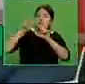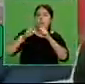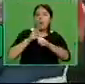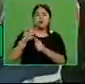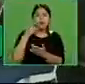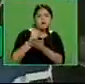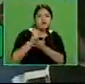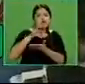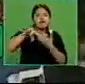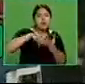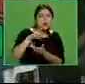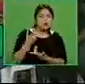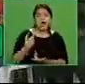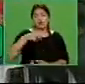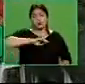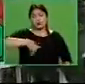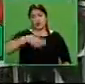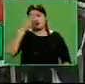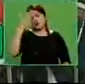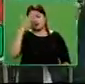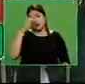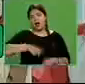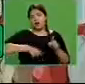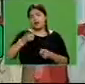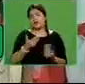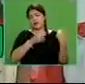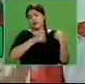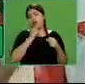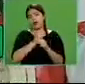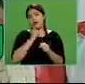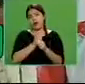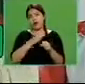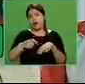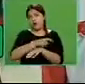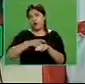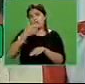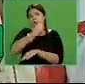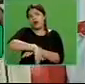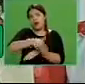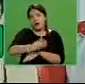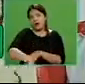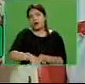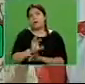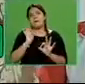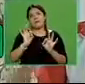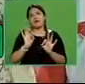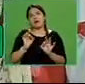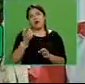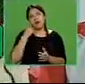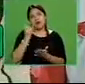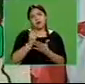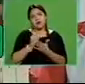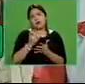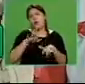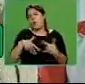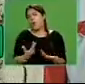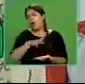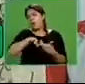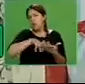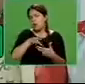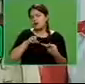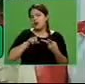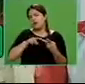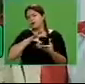obras, ver dónde tenemos los problemas. Sabemos que parte de la tarea de este gobierno la eficiencia en la calle es precisamente verificar qué problemas tenemos,